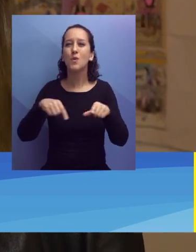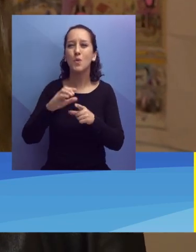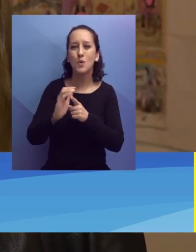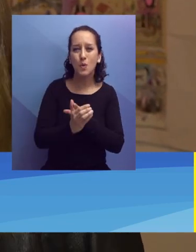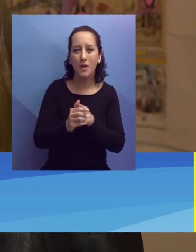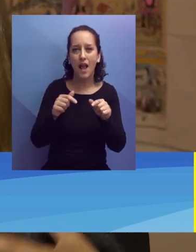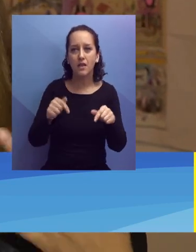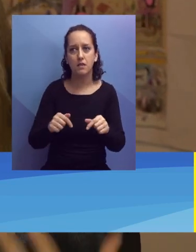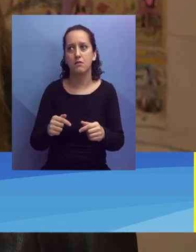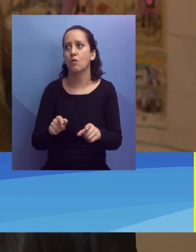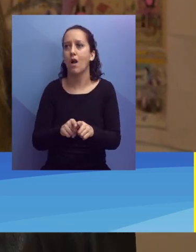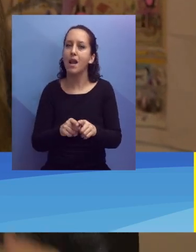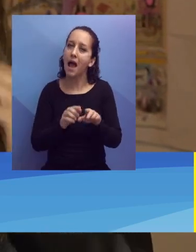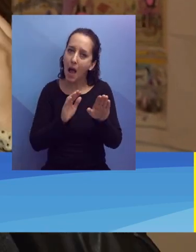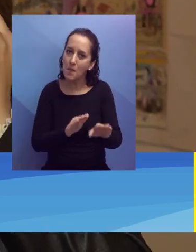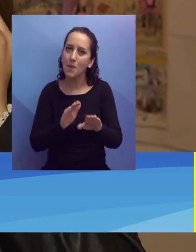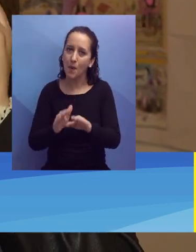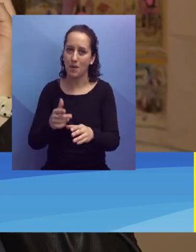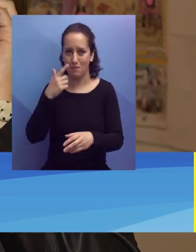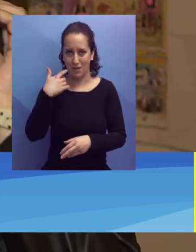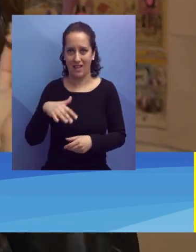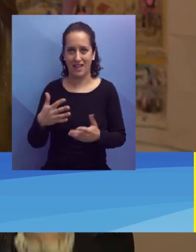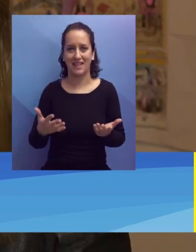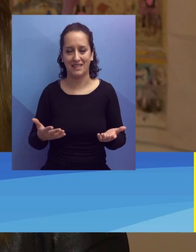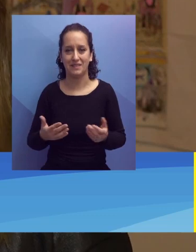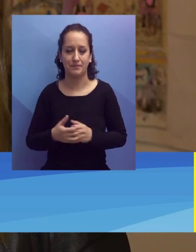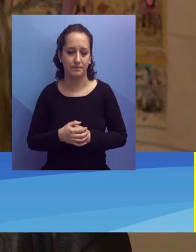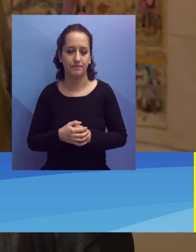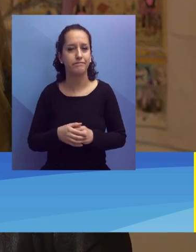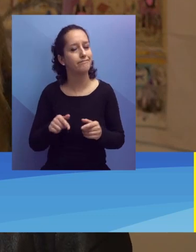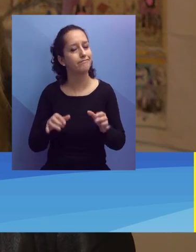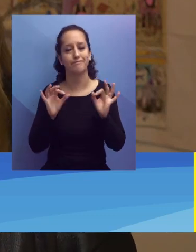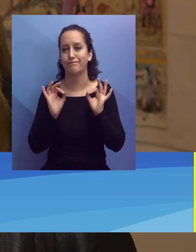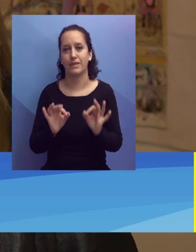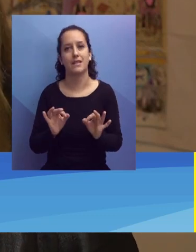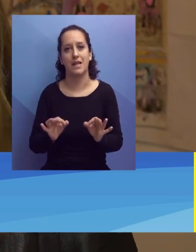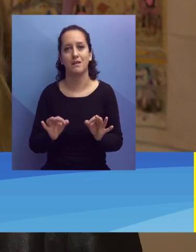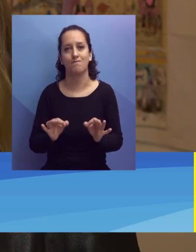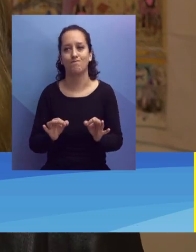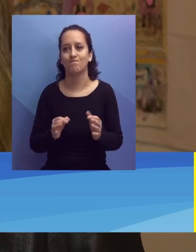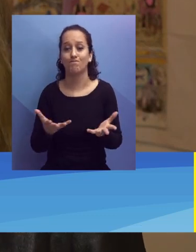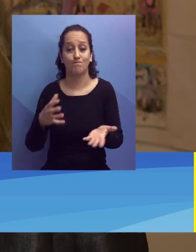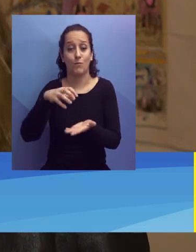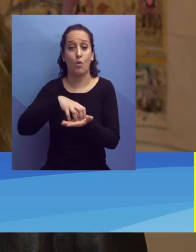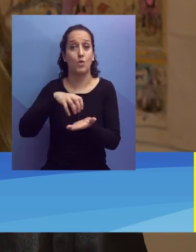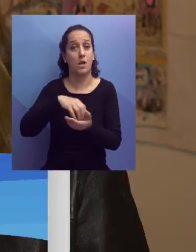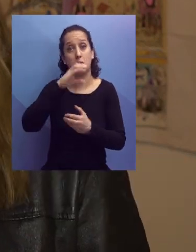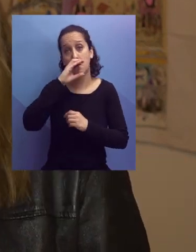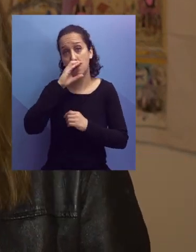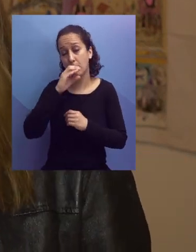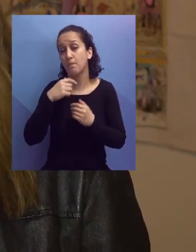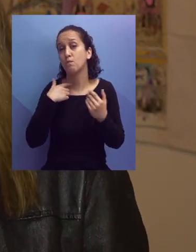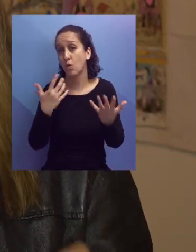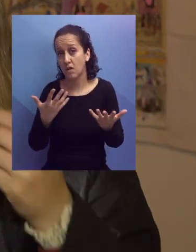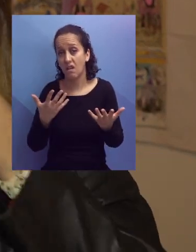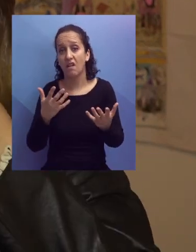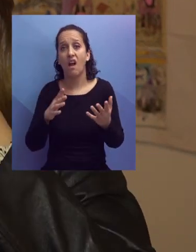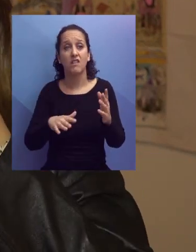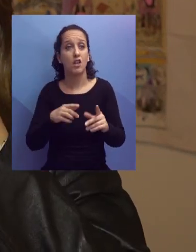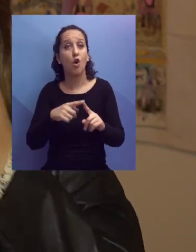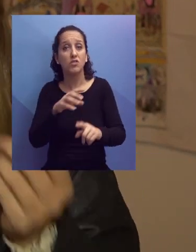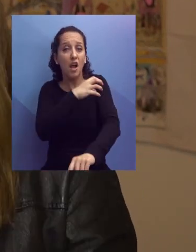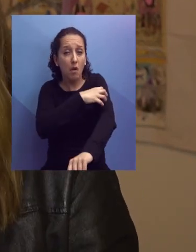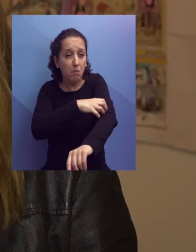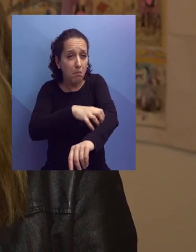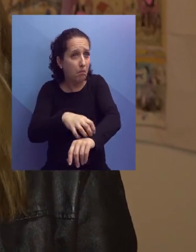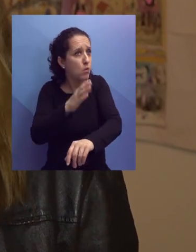todo lo que tenga que ver, lo apoye. Considero que esta es algo muy especial en cuanto a la comuna de Concepción, porque